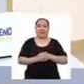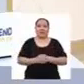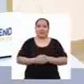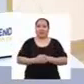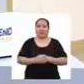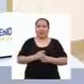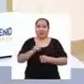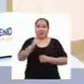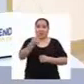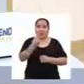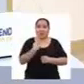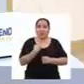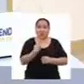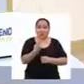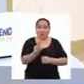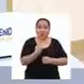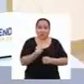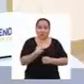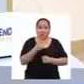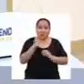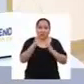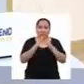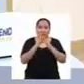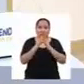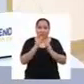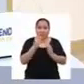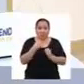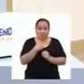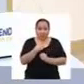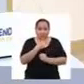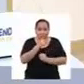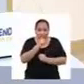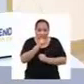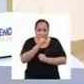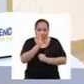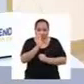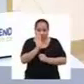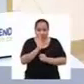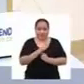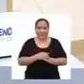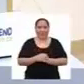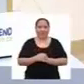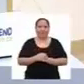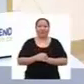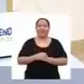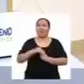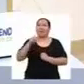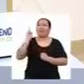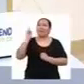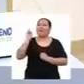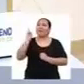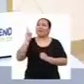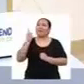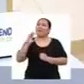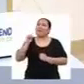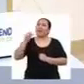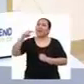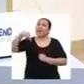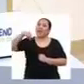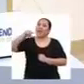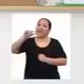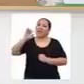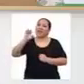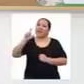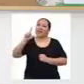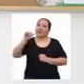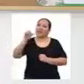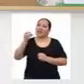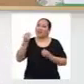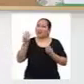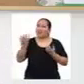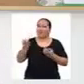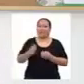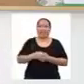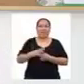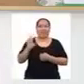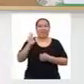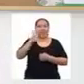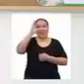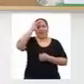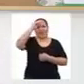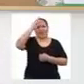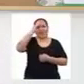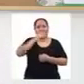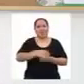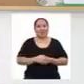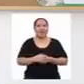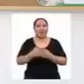Esto que quede entre ustedes en casa y yo. ¿Qué les parece? Profesora Angélica, ¿ya está con nosotros? Hola chicas y